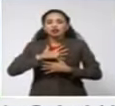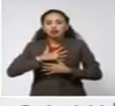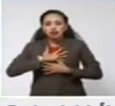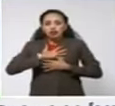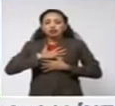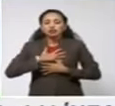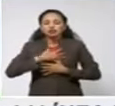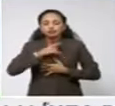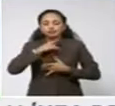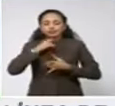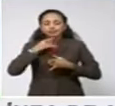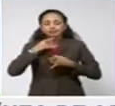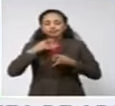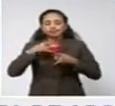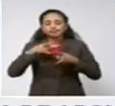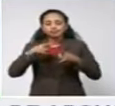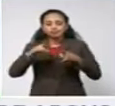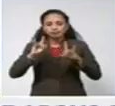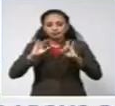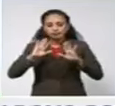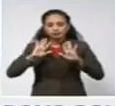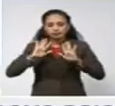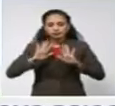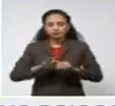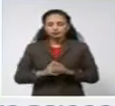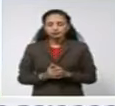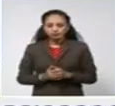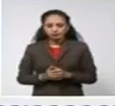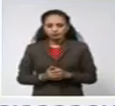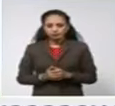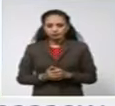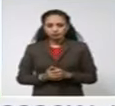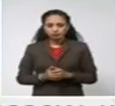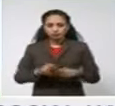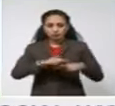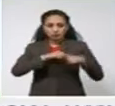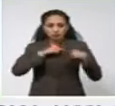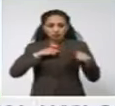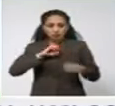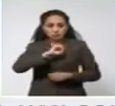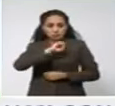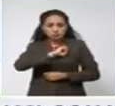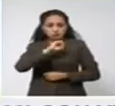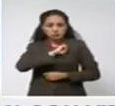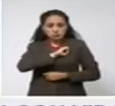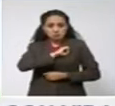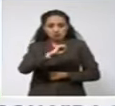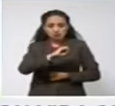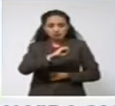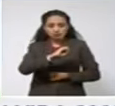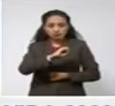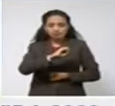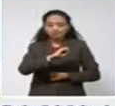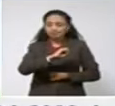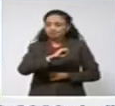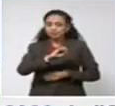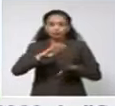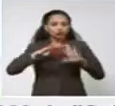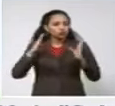y minutos más tarde hace una parada cardiorrespiratoria. Se hace todas las maniobras para